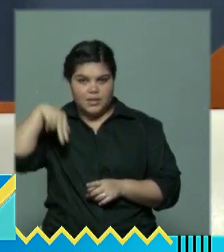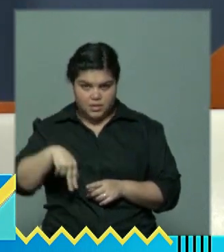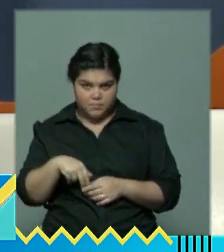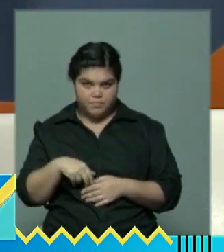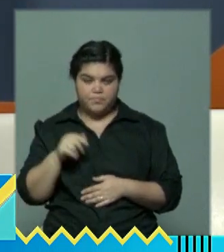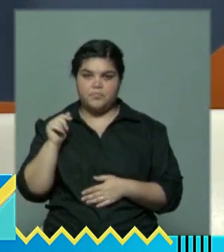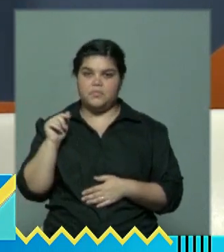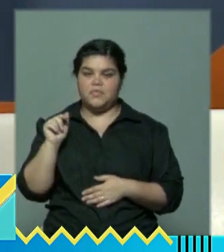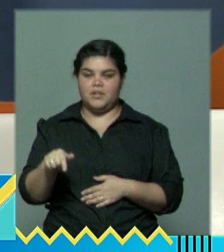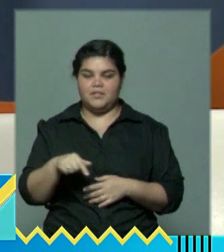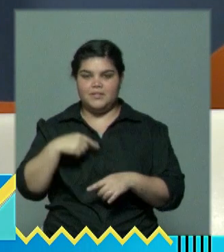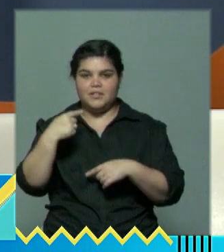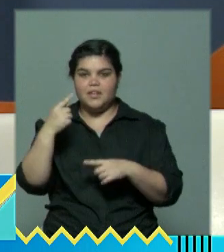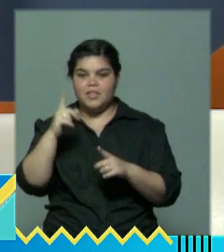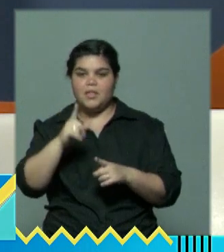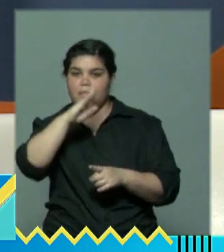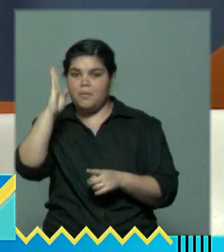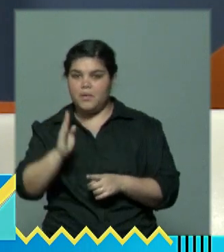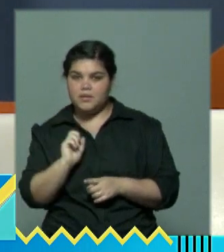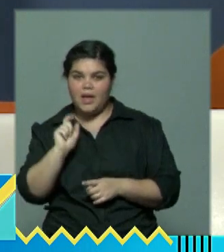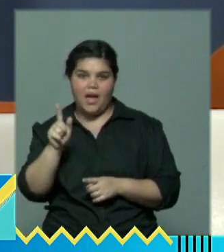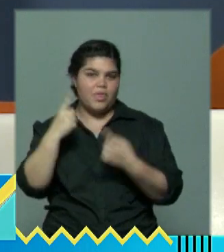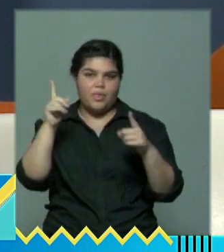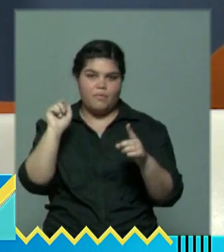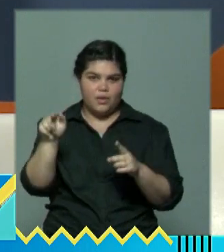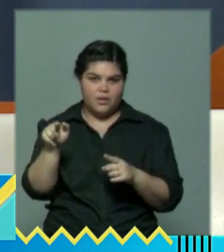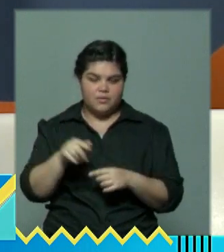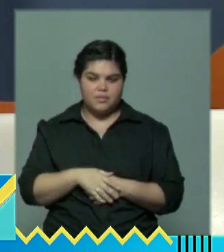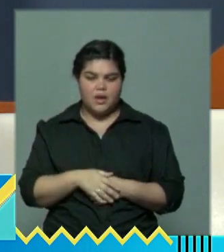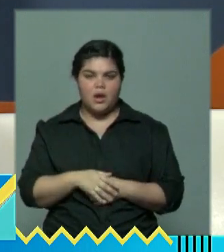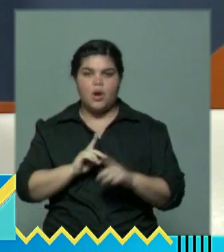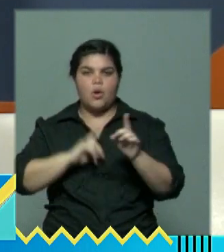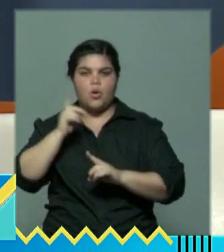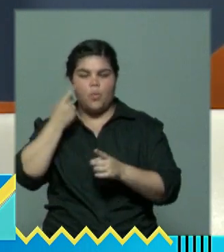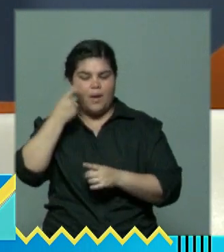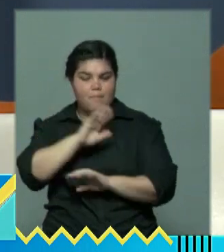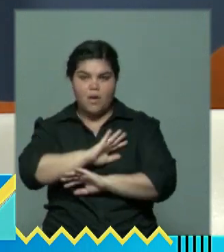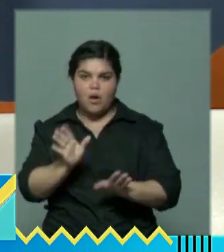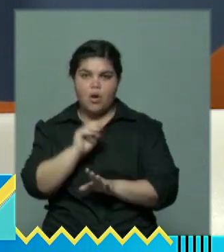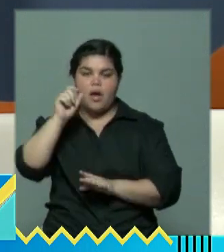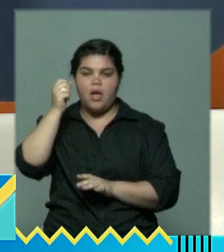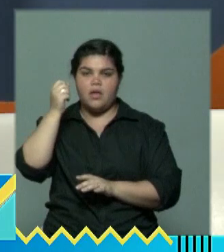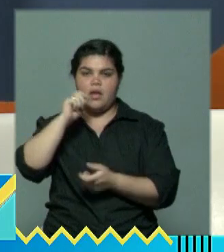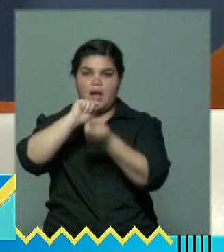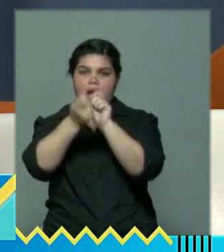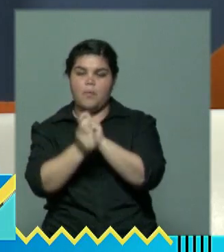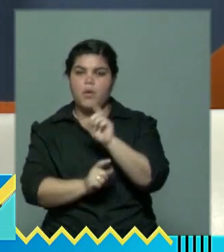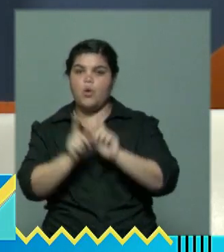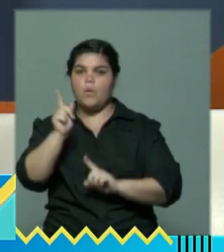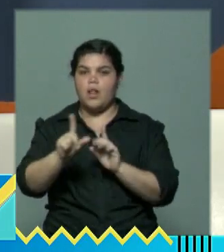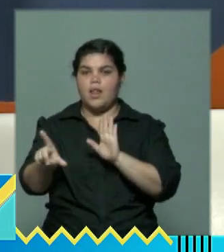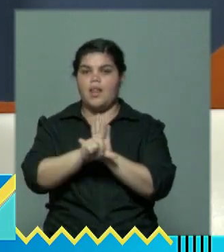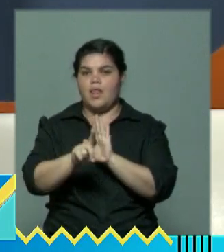digo, Brasil tuvo a Getúlio Vargas. Digo, lo que ha vulnerado y ha destrozado la reforma brasilera es toda esa legislación que venía